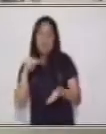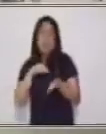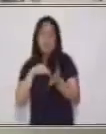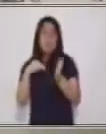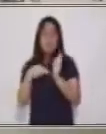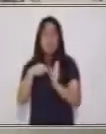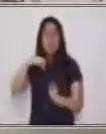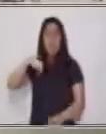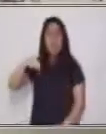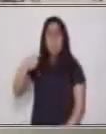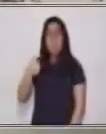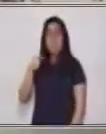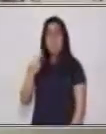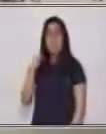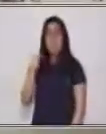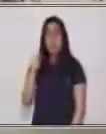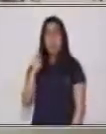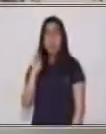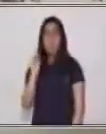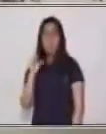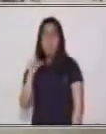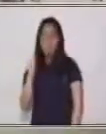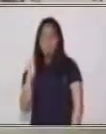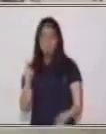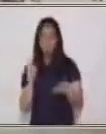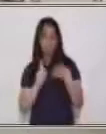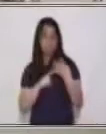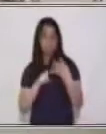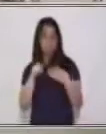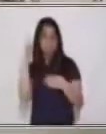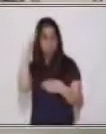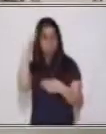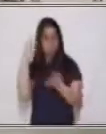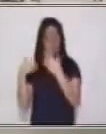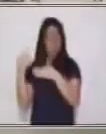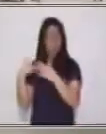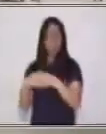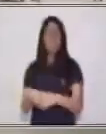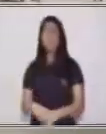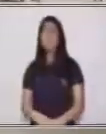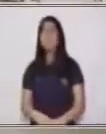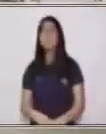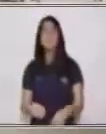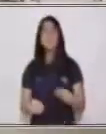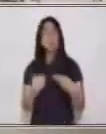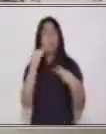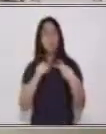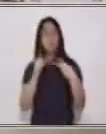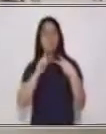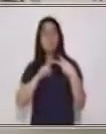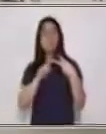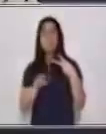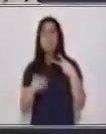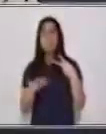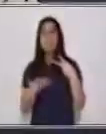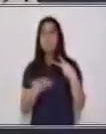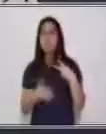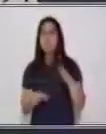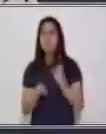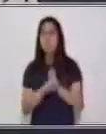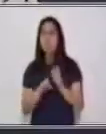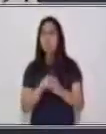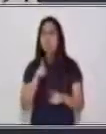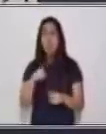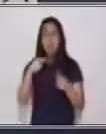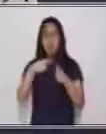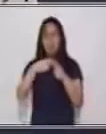es aplicada a una elipse, dice que A y C tienen que tener el mismo signo. Quiere decir que no